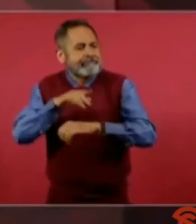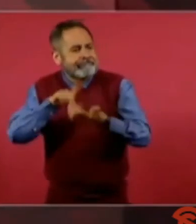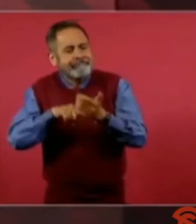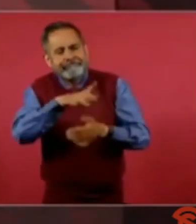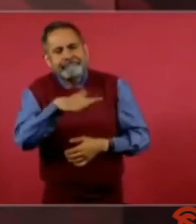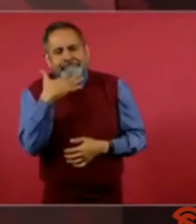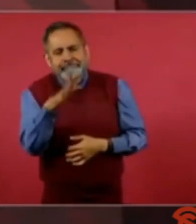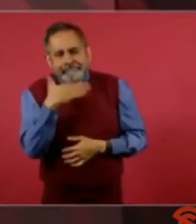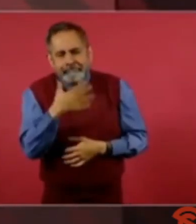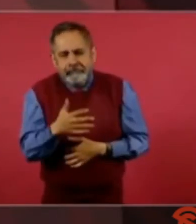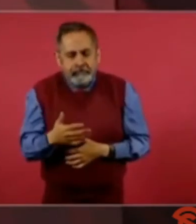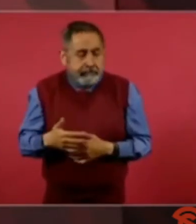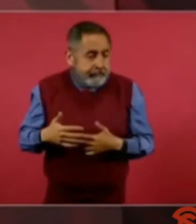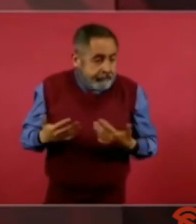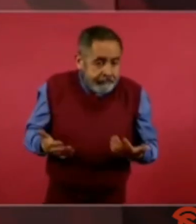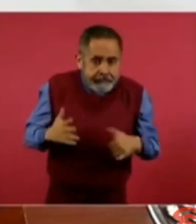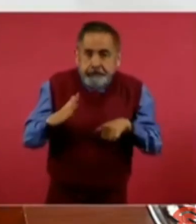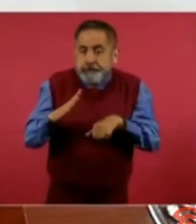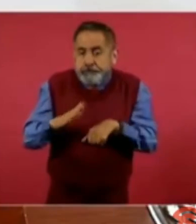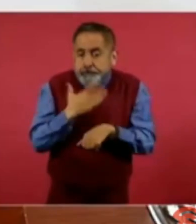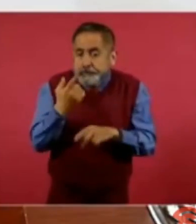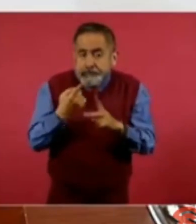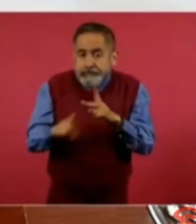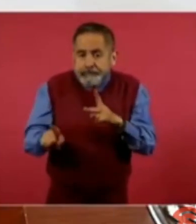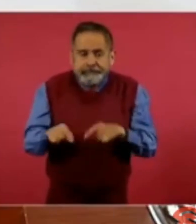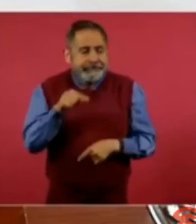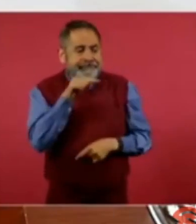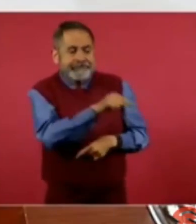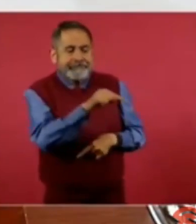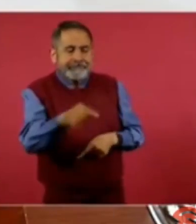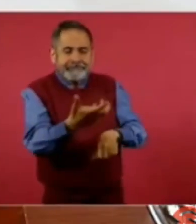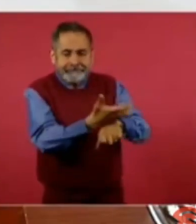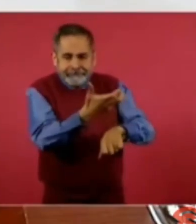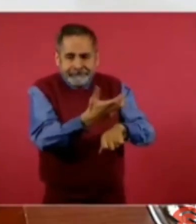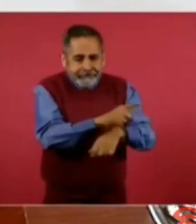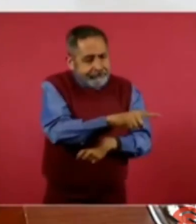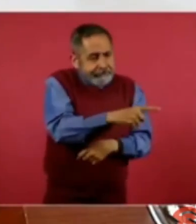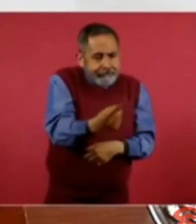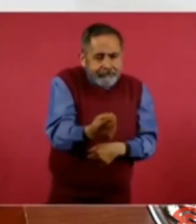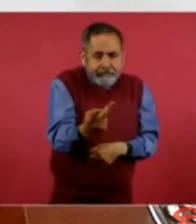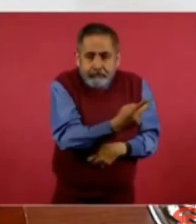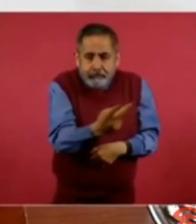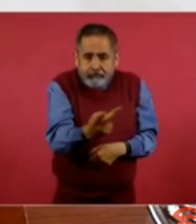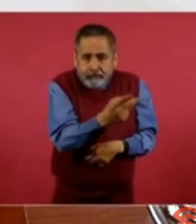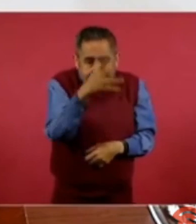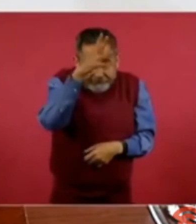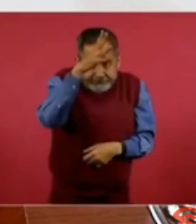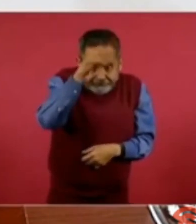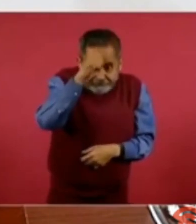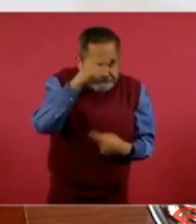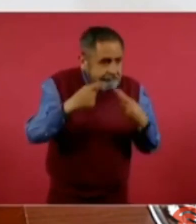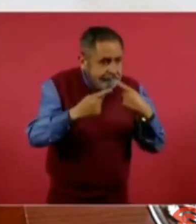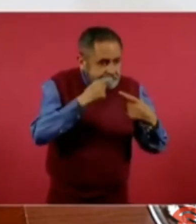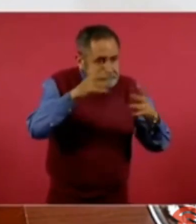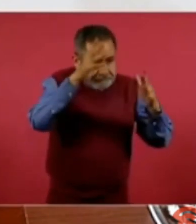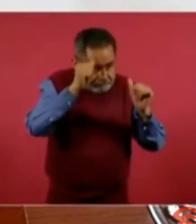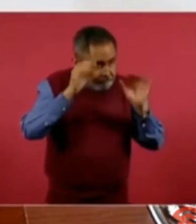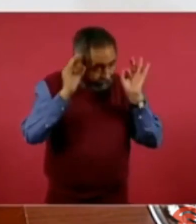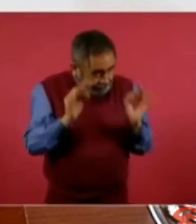pero eso surge de eh un